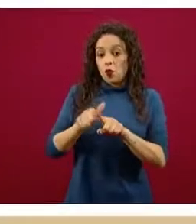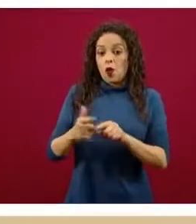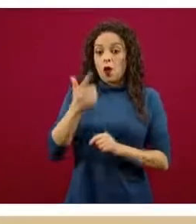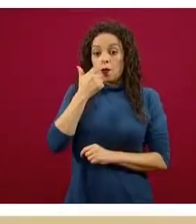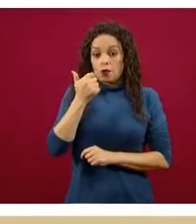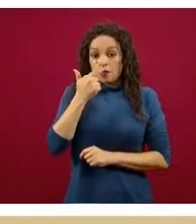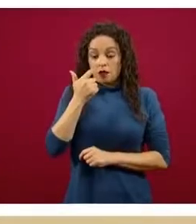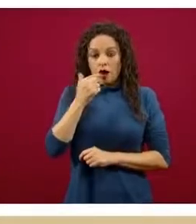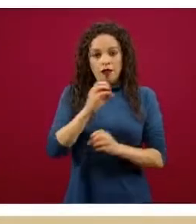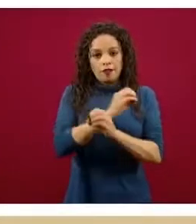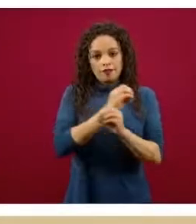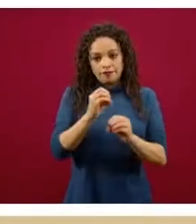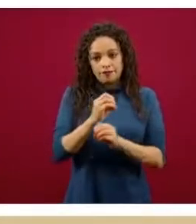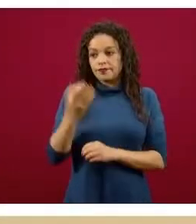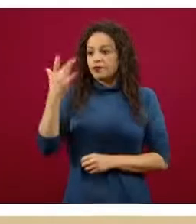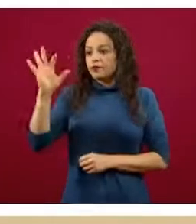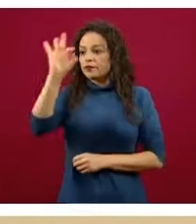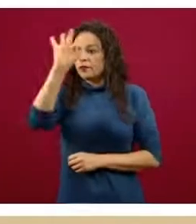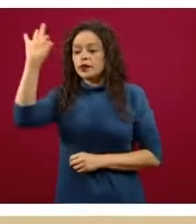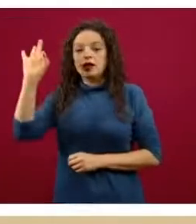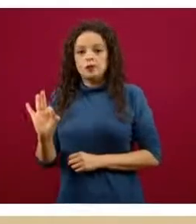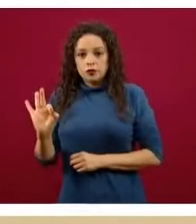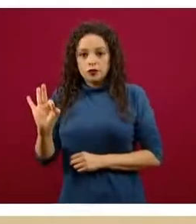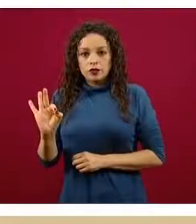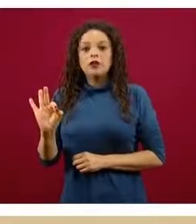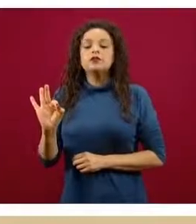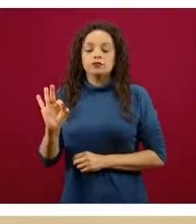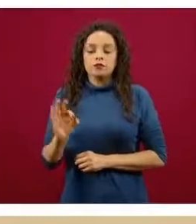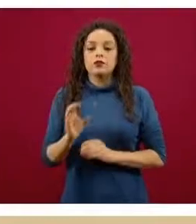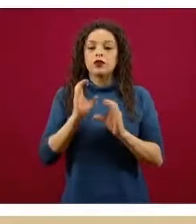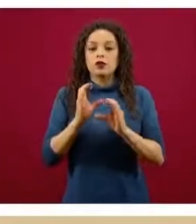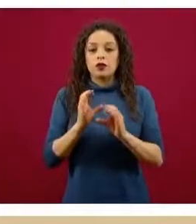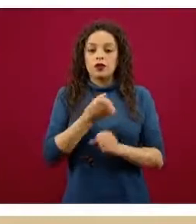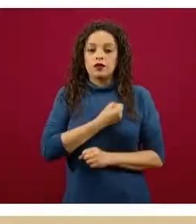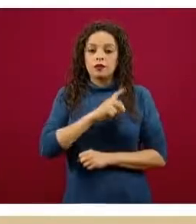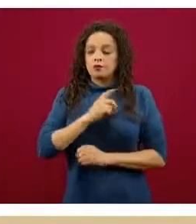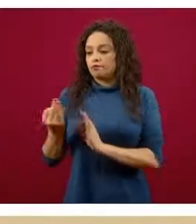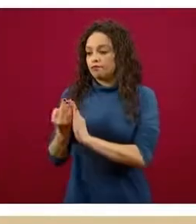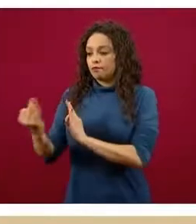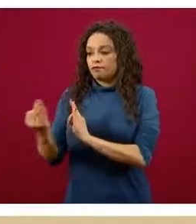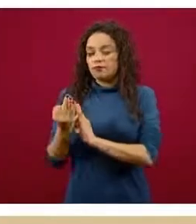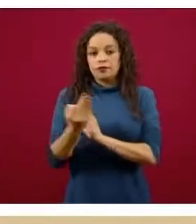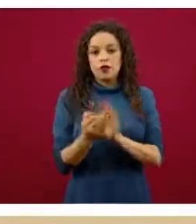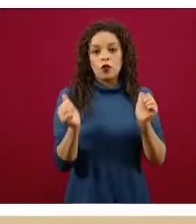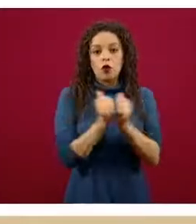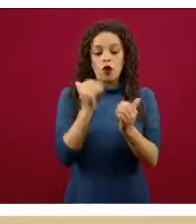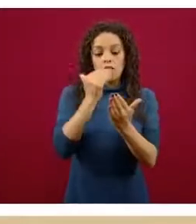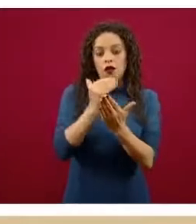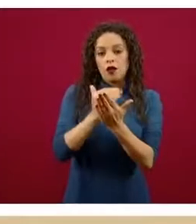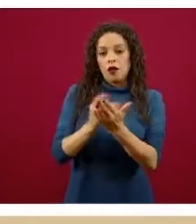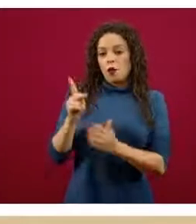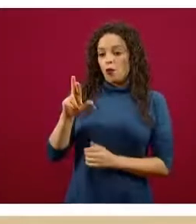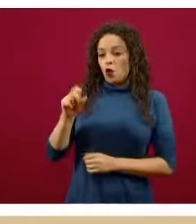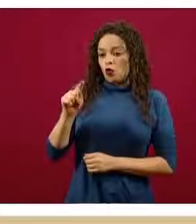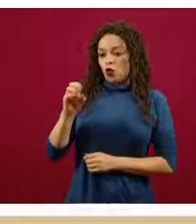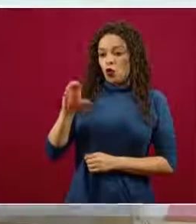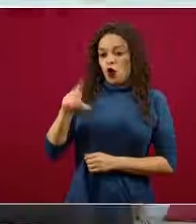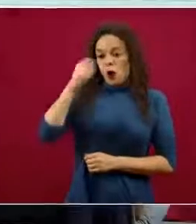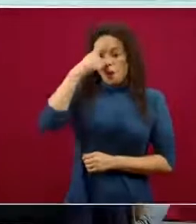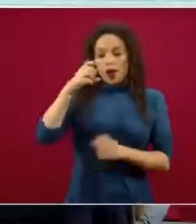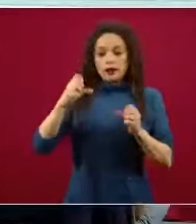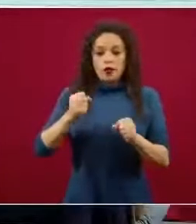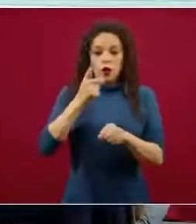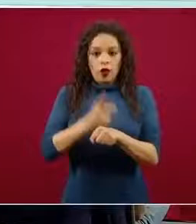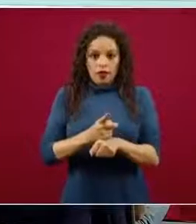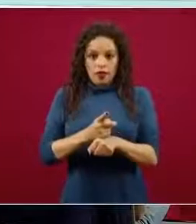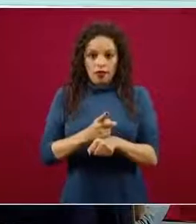epidémico, y al 50% manteniendo sana distancia y protocolos específicos de seguridad sanitaria en